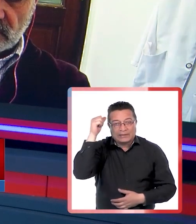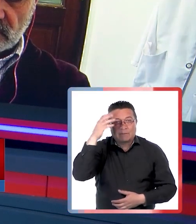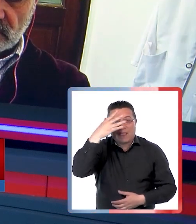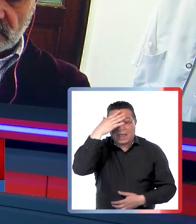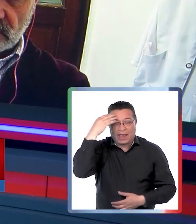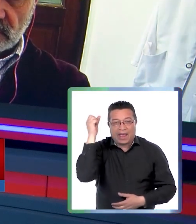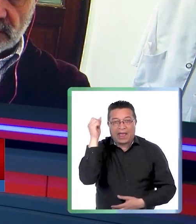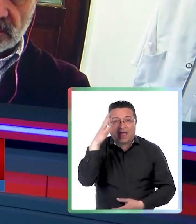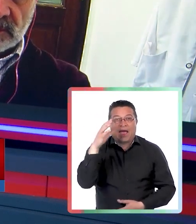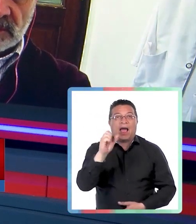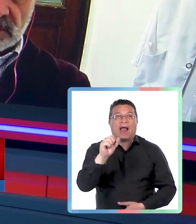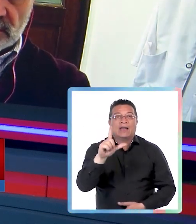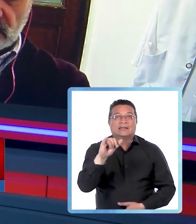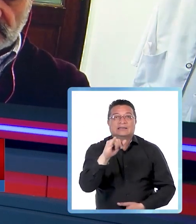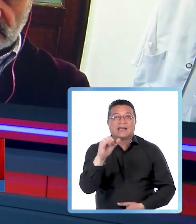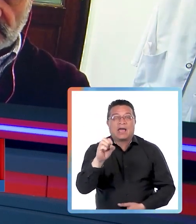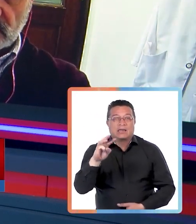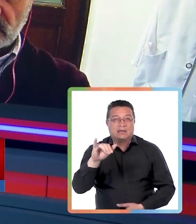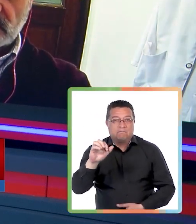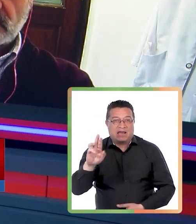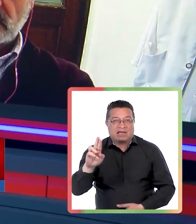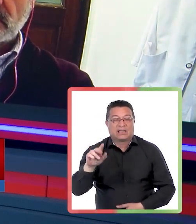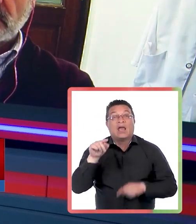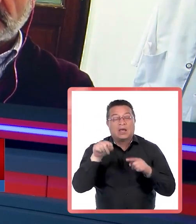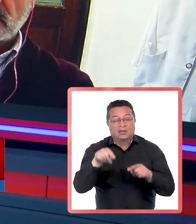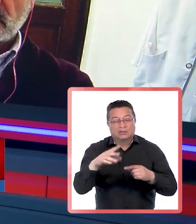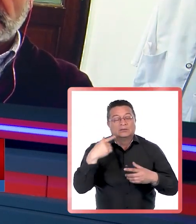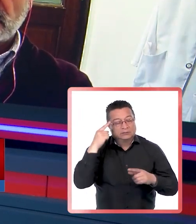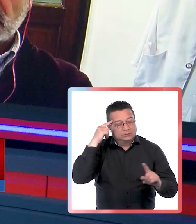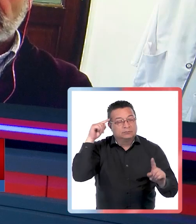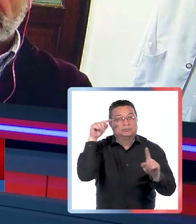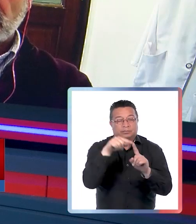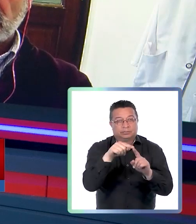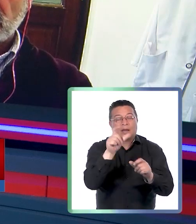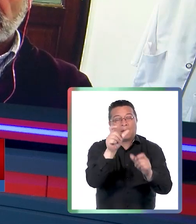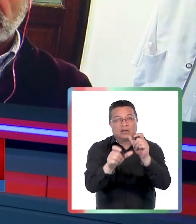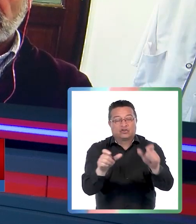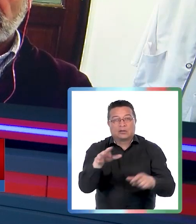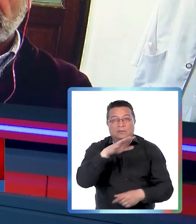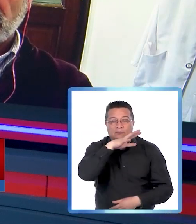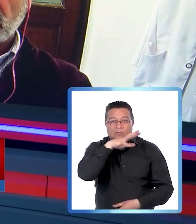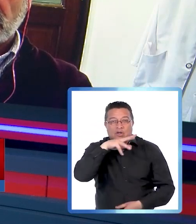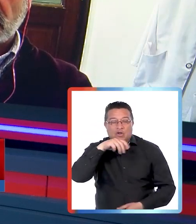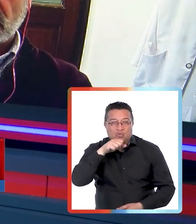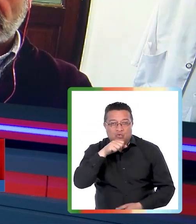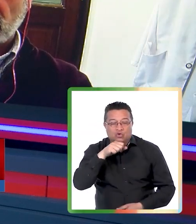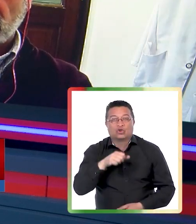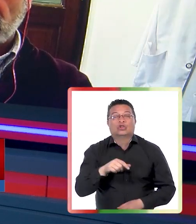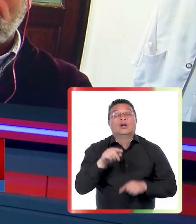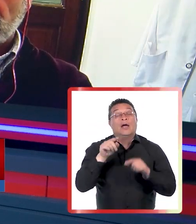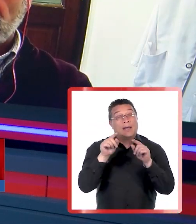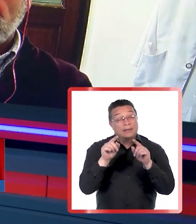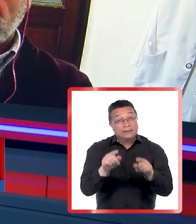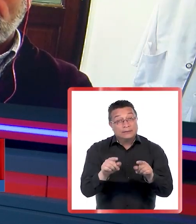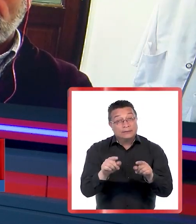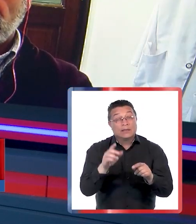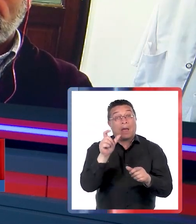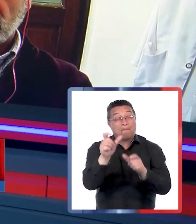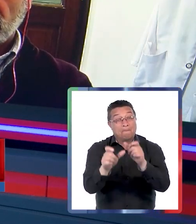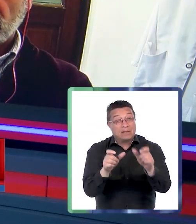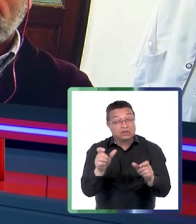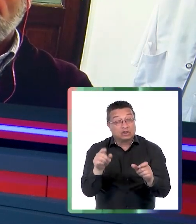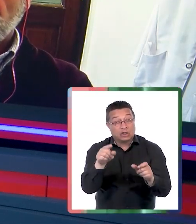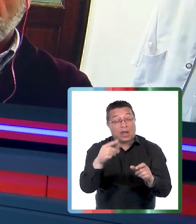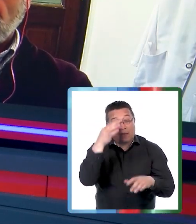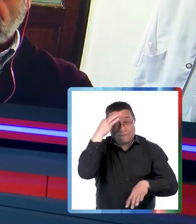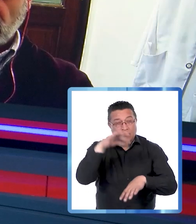Y eso conlleva muchos desafíos que tenemos con el país, sobre todo pensando en la gente mayor. Pero para profundizar un poco más en